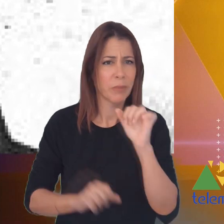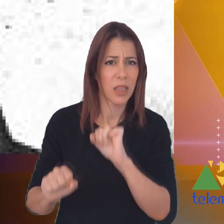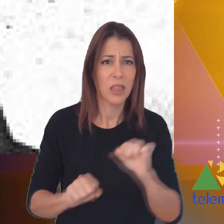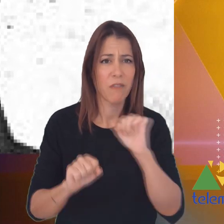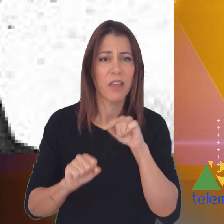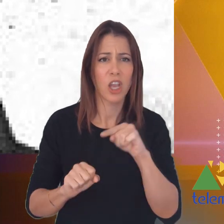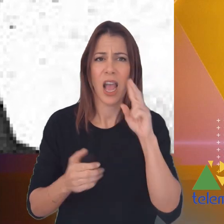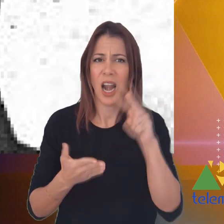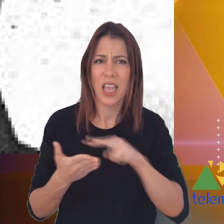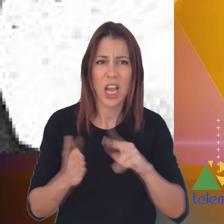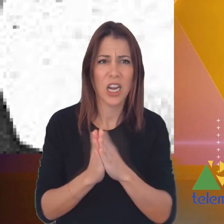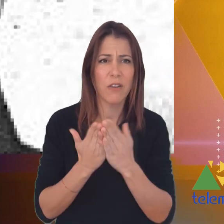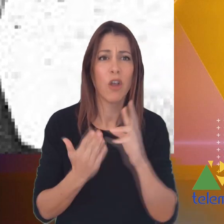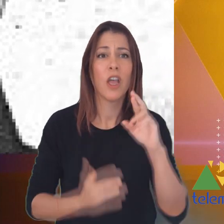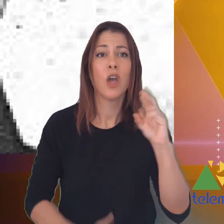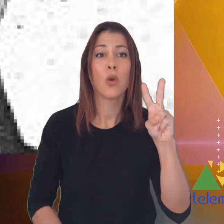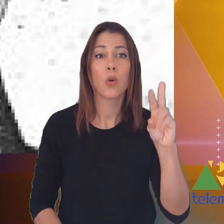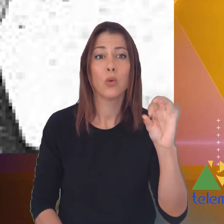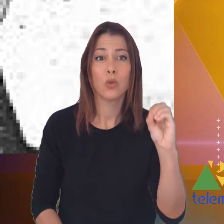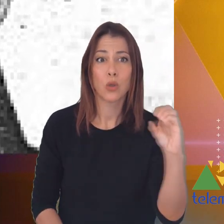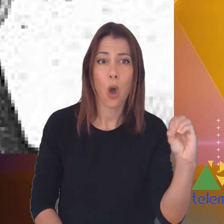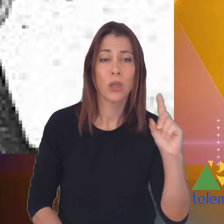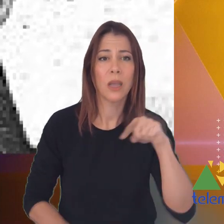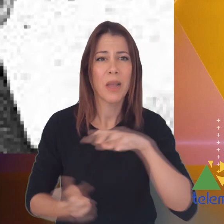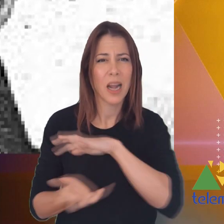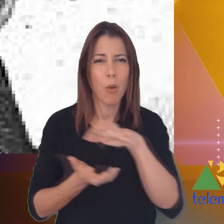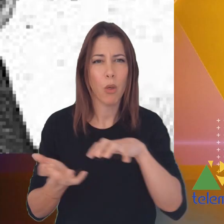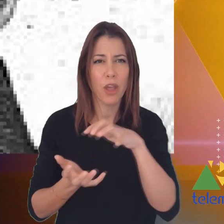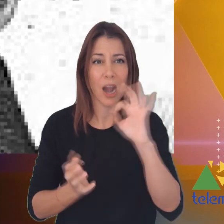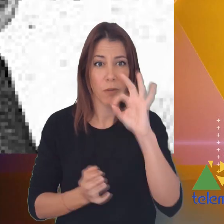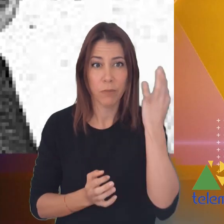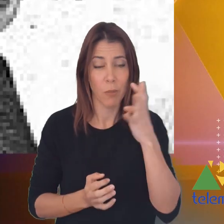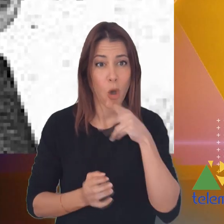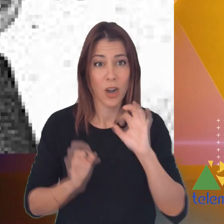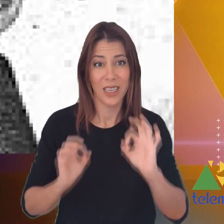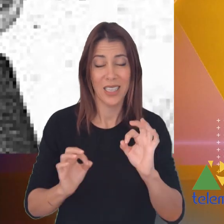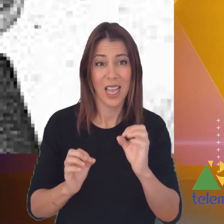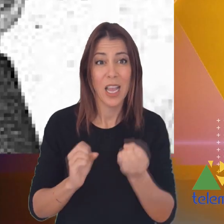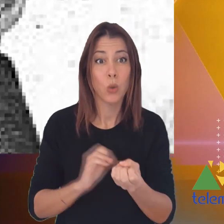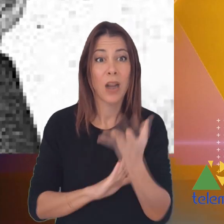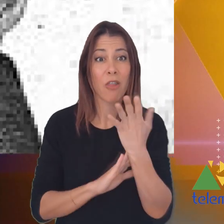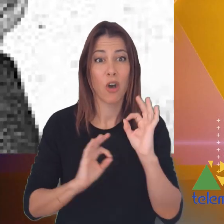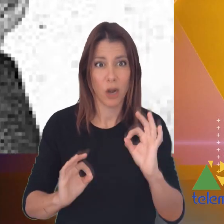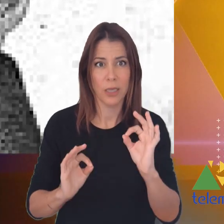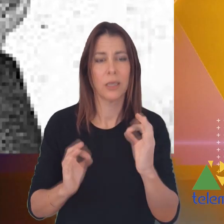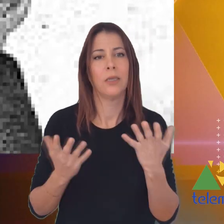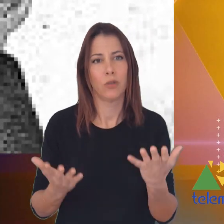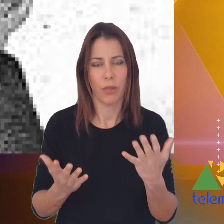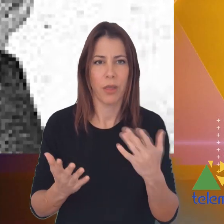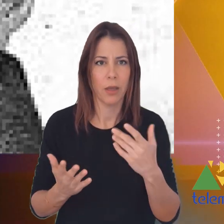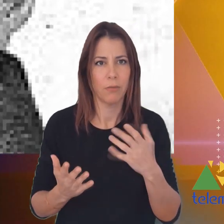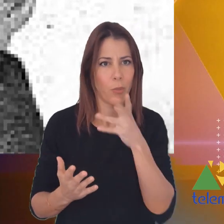diciendo que había leído libros de Rousseau y de los revolucionarios franceses, los escritores de la Ilustración, y que evidentemente pues era un anticlerical,